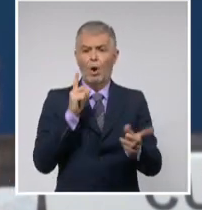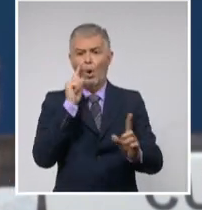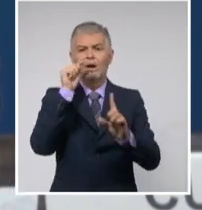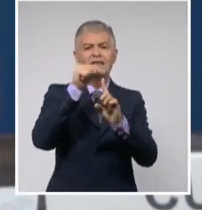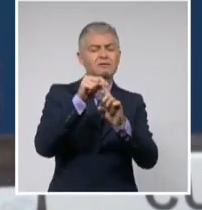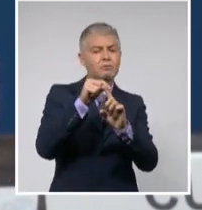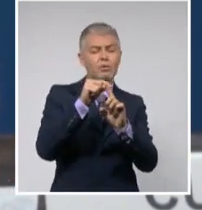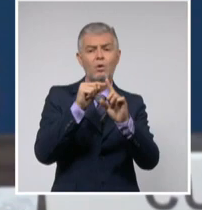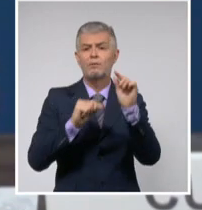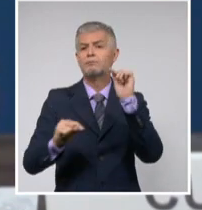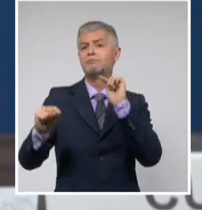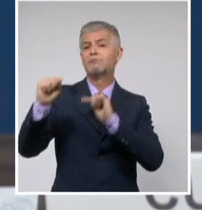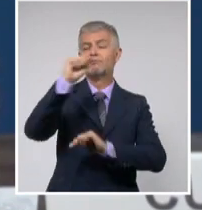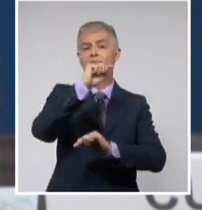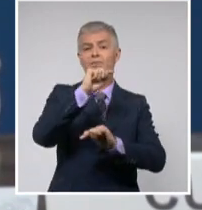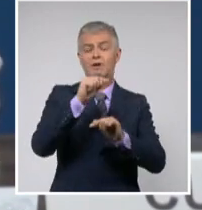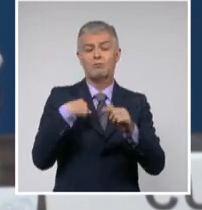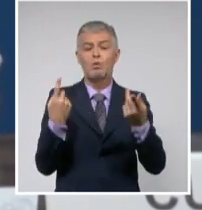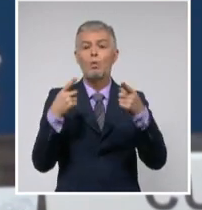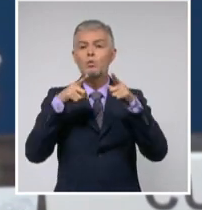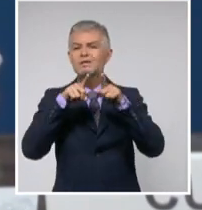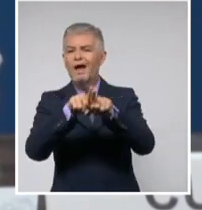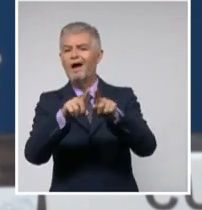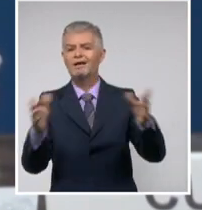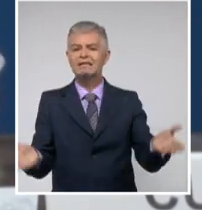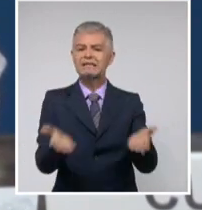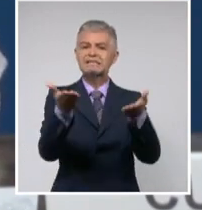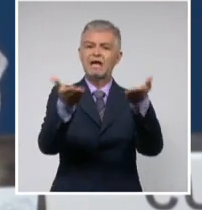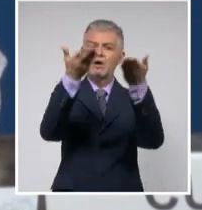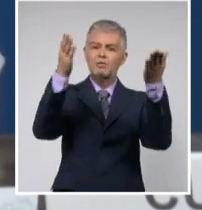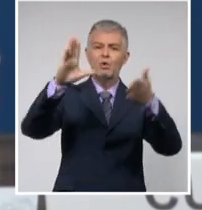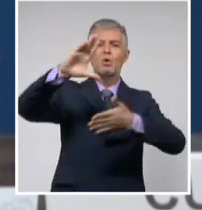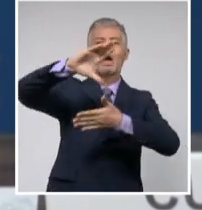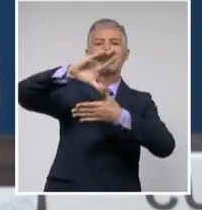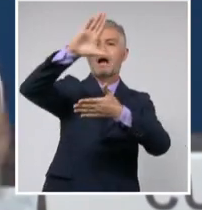unidad y el desarrollo de nuestra América. Muchas gracias.